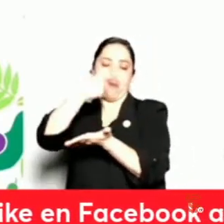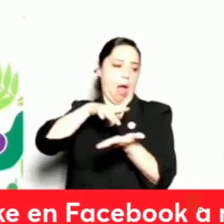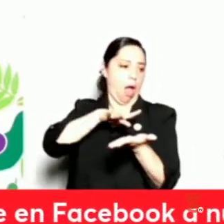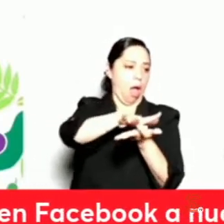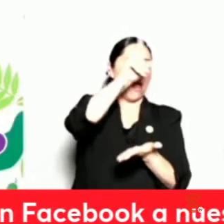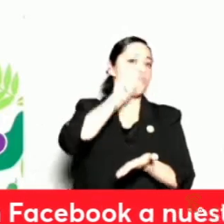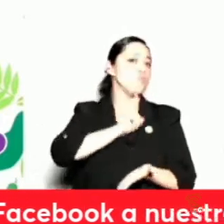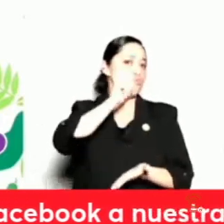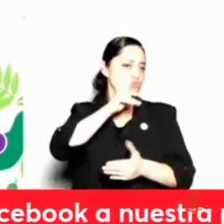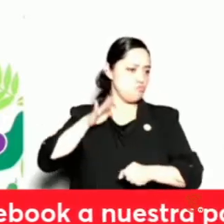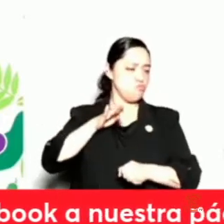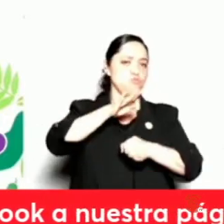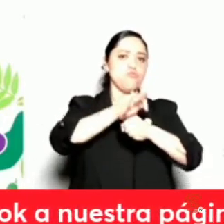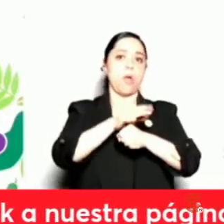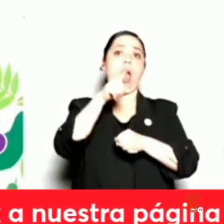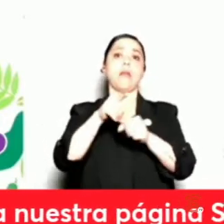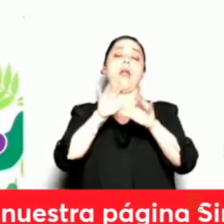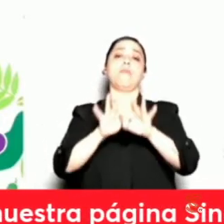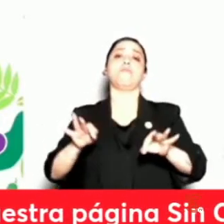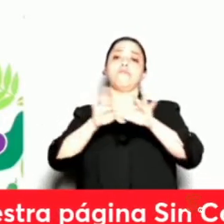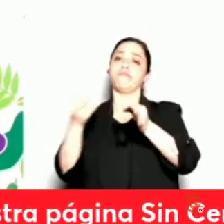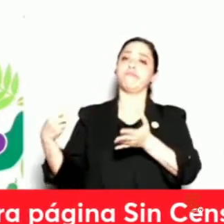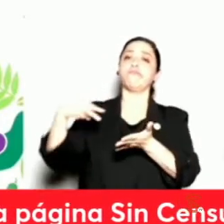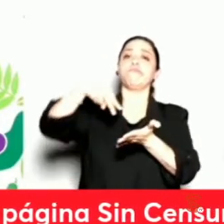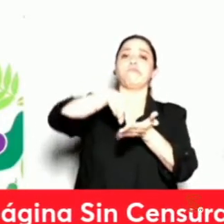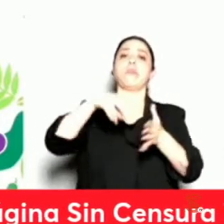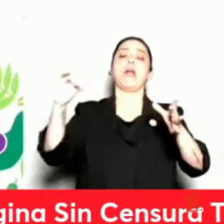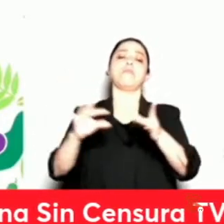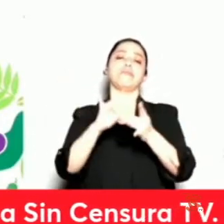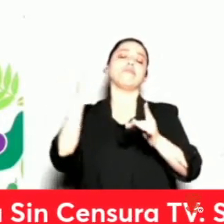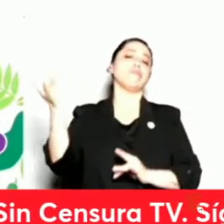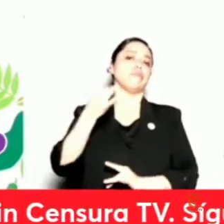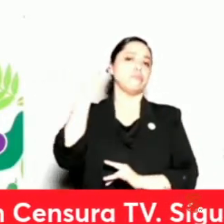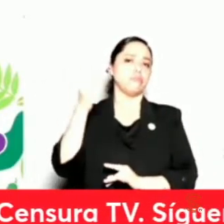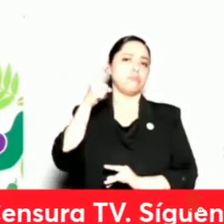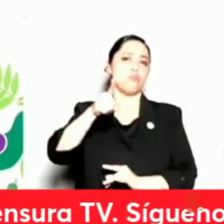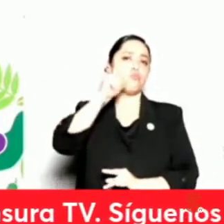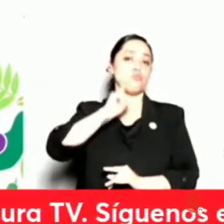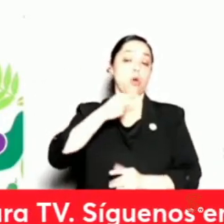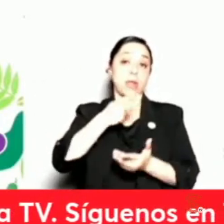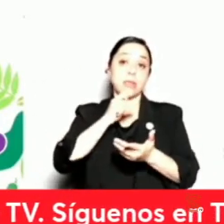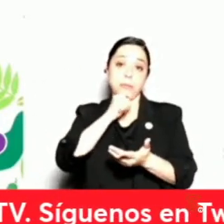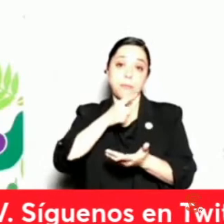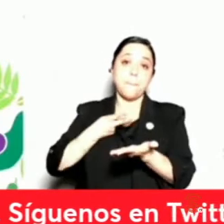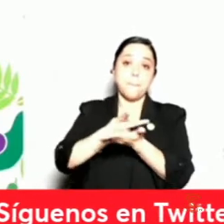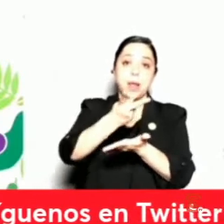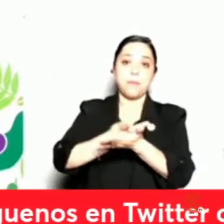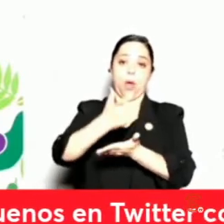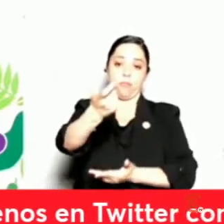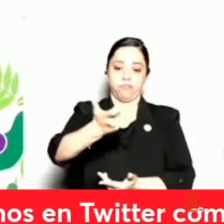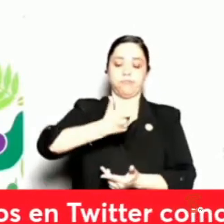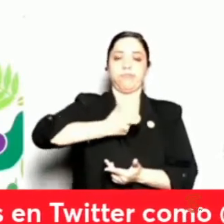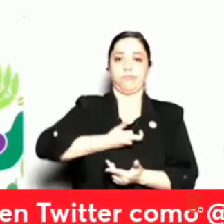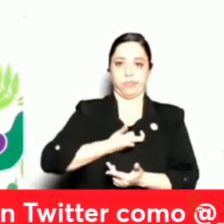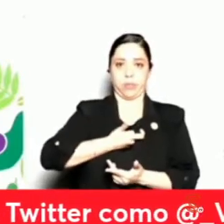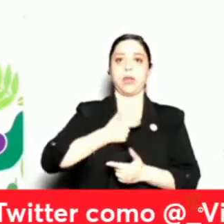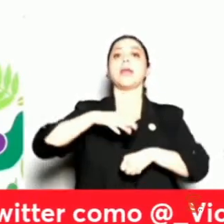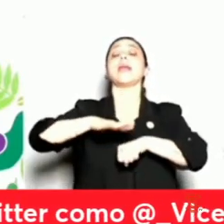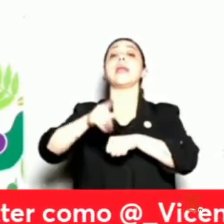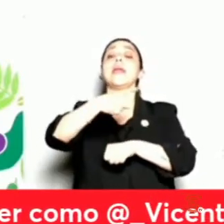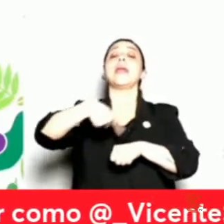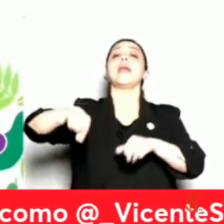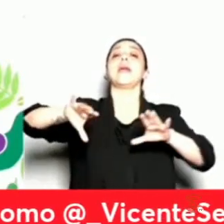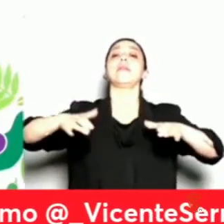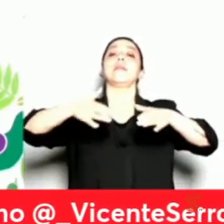ha sido condecorada por el INMujeres en la Ciudad de México con la medalla Omexicuatl, por la Asamblea Legislativa